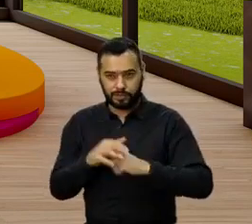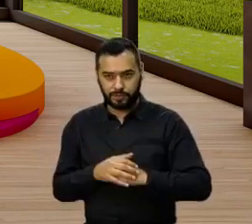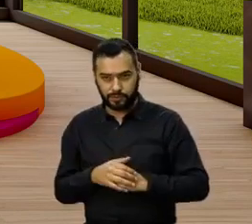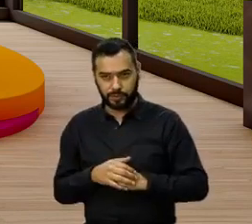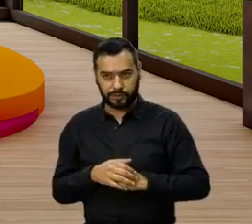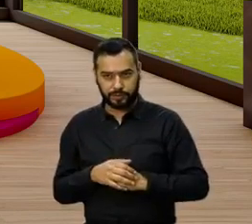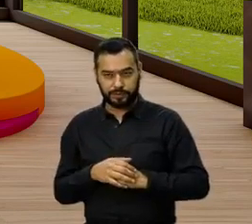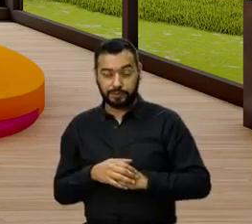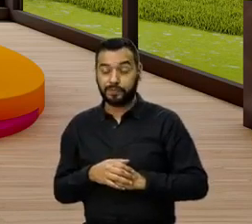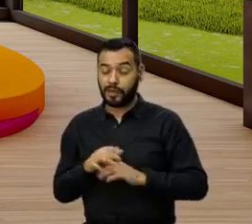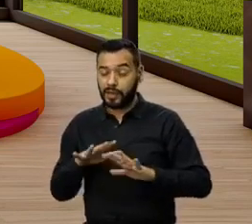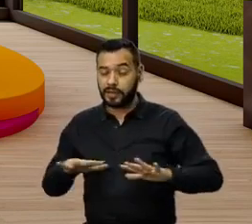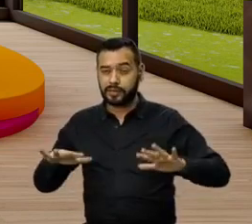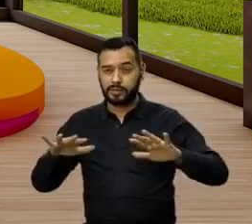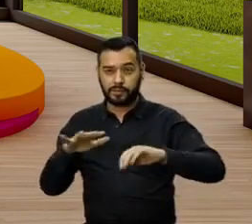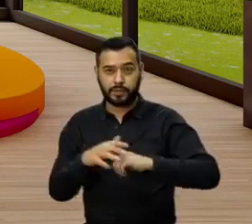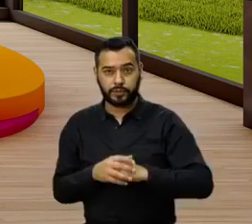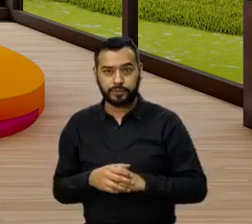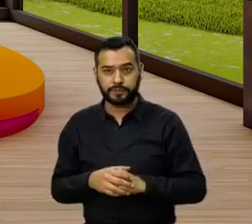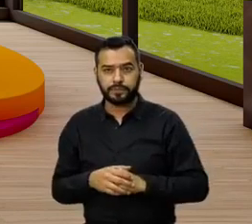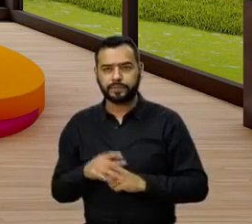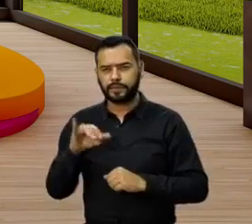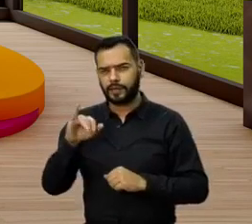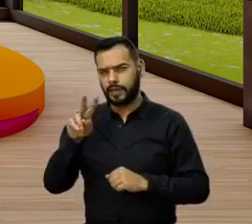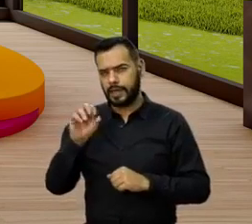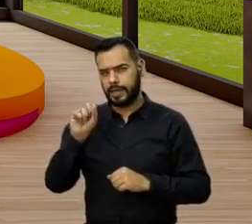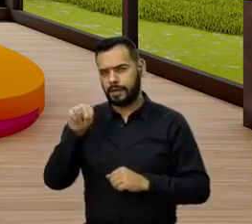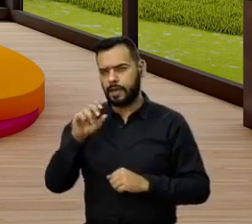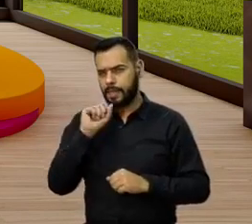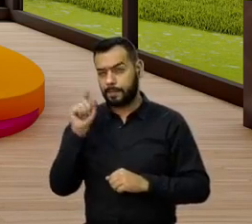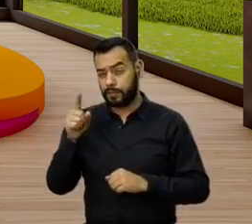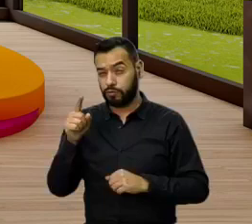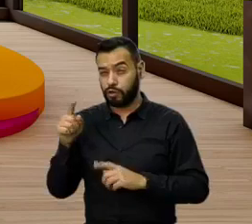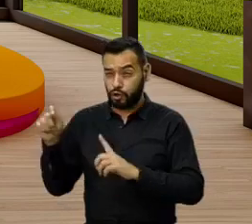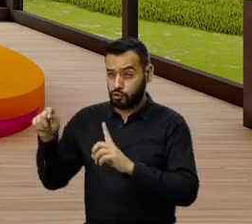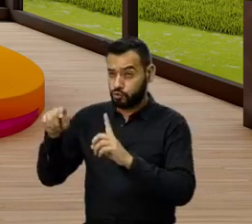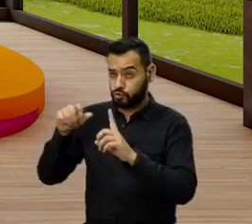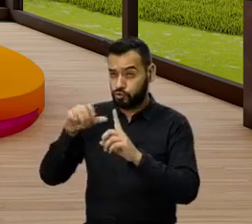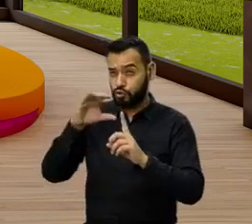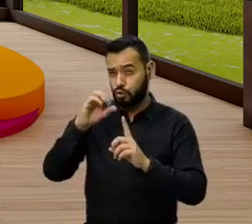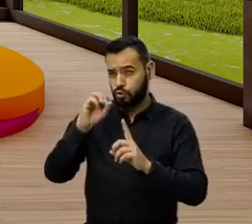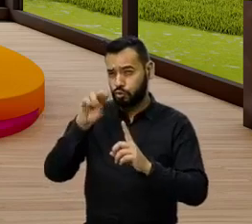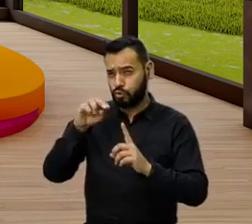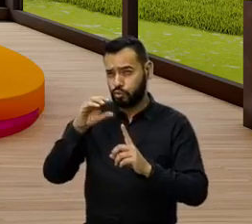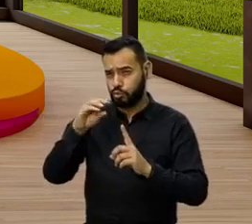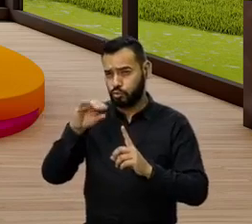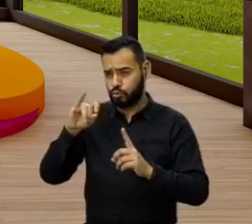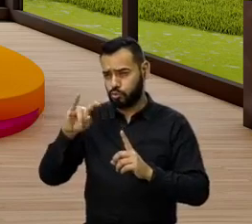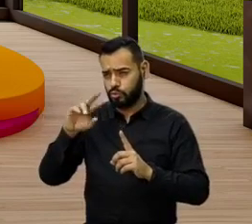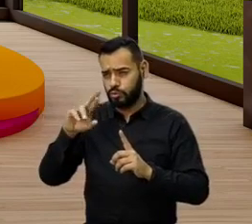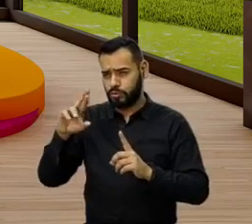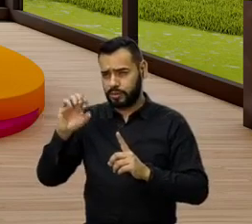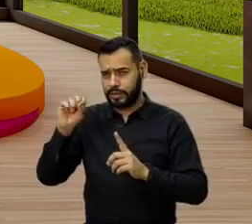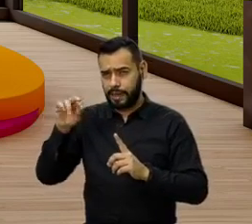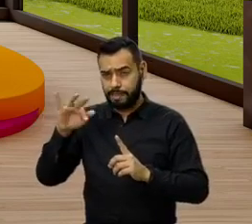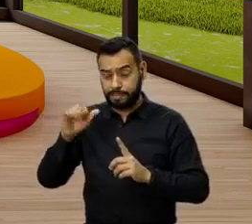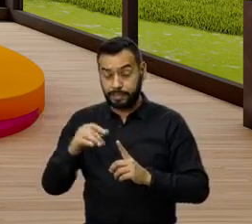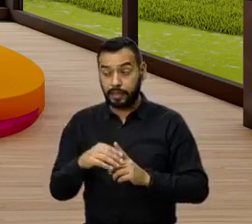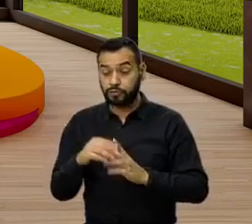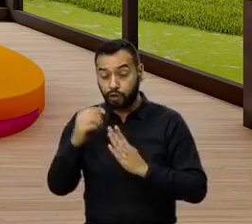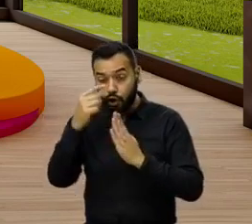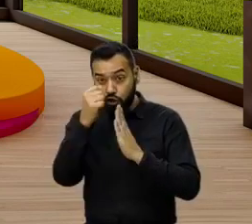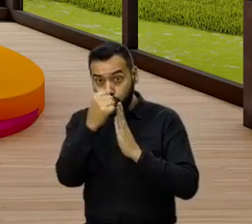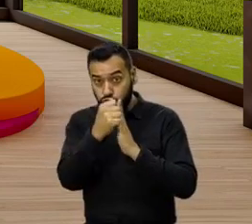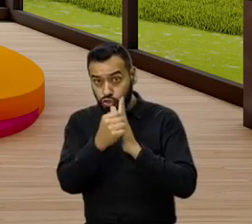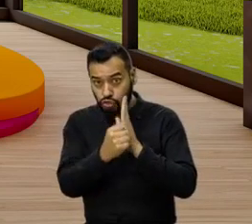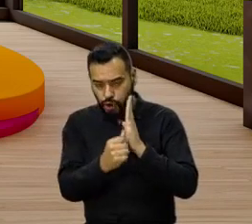tener estos espacios para ellos iván david nos pregunta aplica el subsidio concurrente bueno iván si tú cumples con